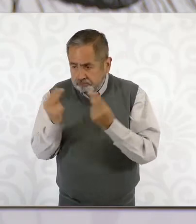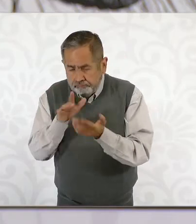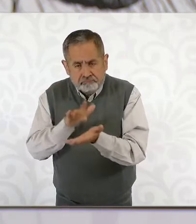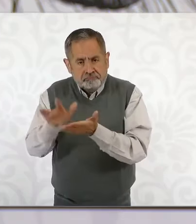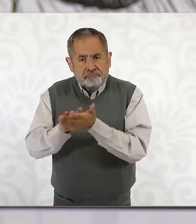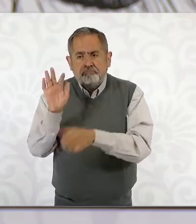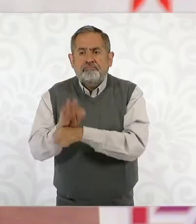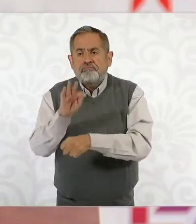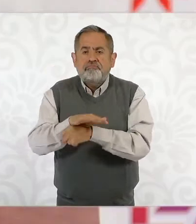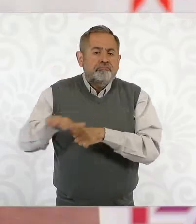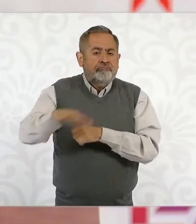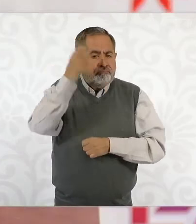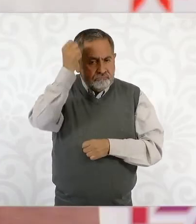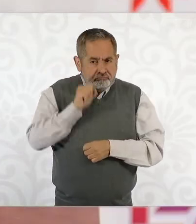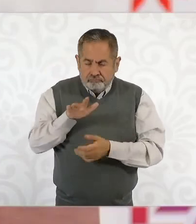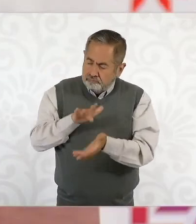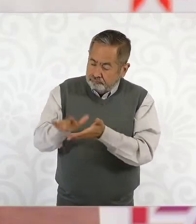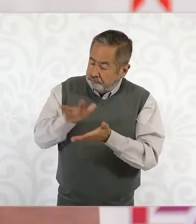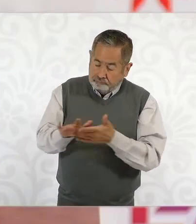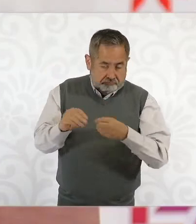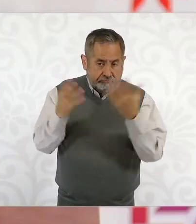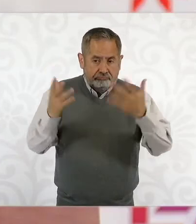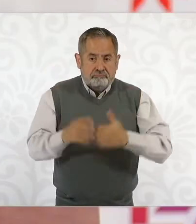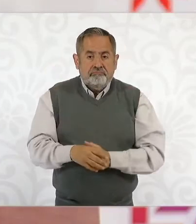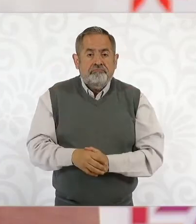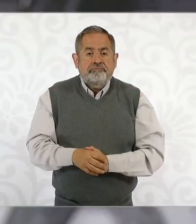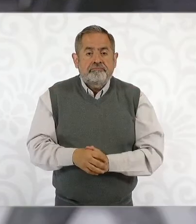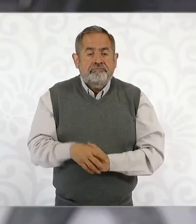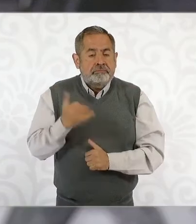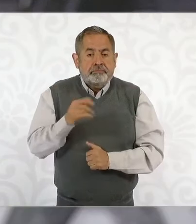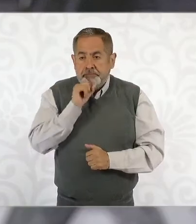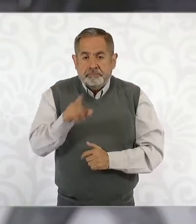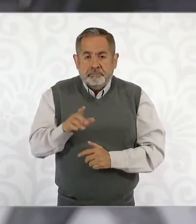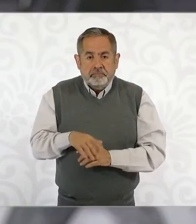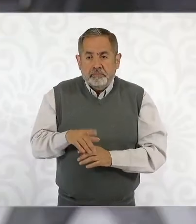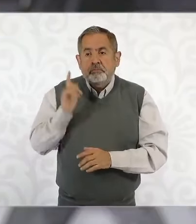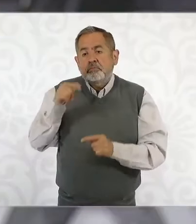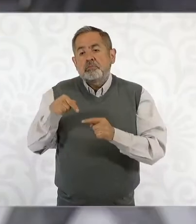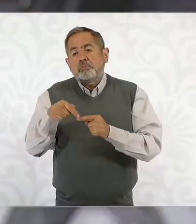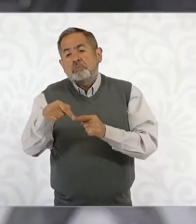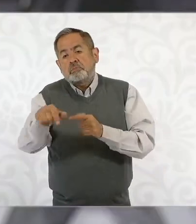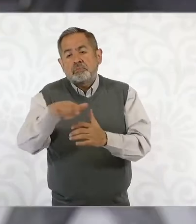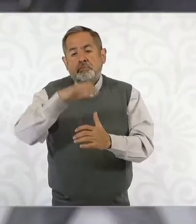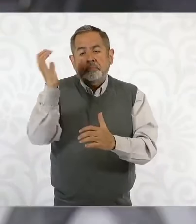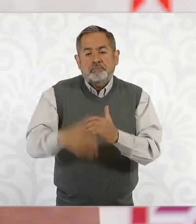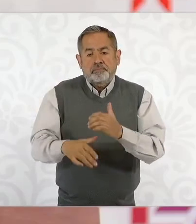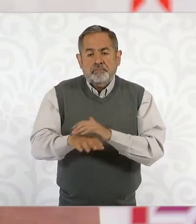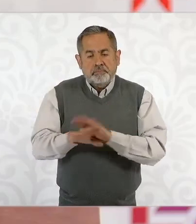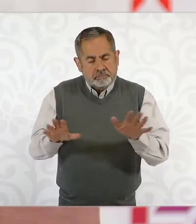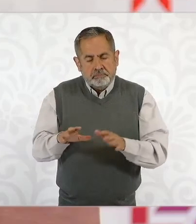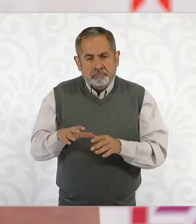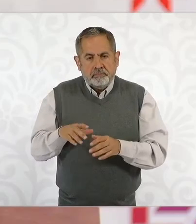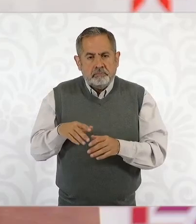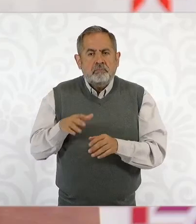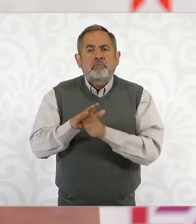pueblo de Sinaloa y pues que cierre bien este periodo hasta el mes